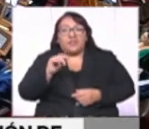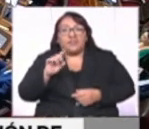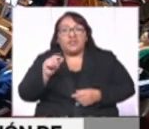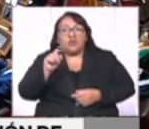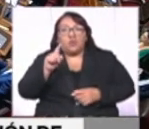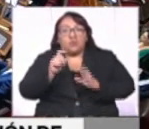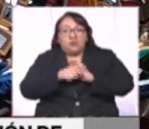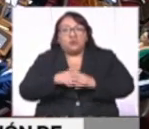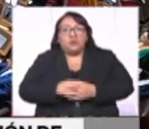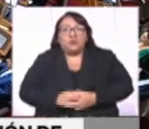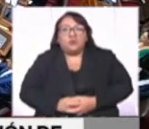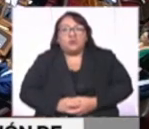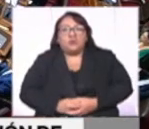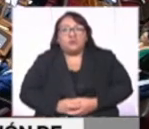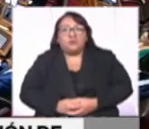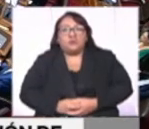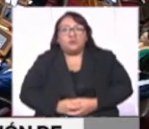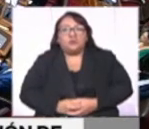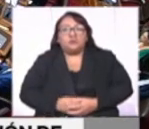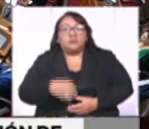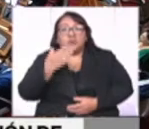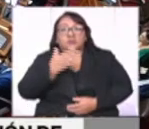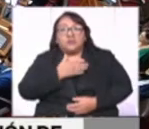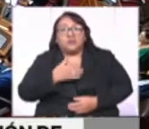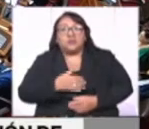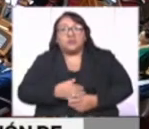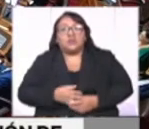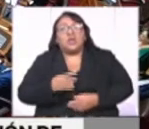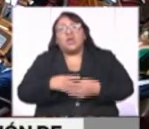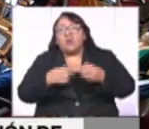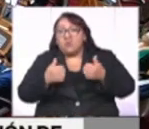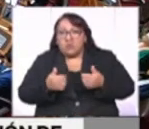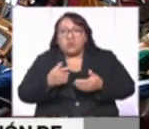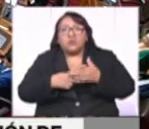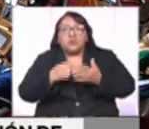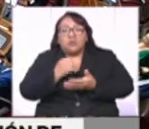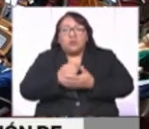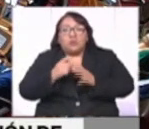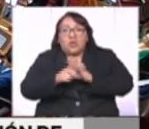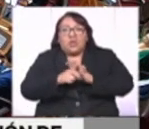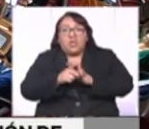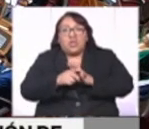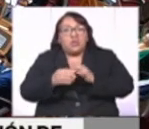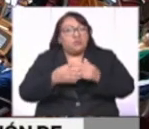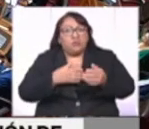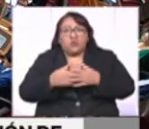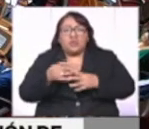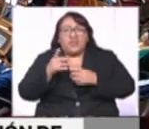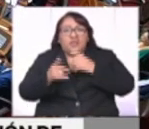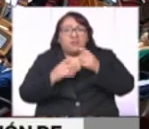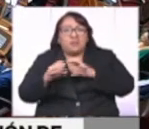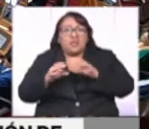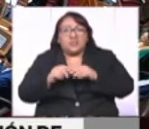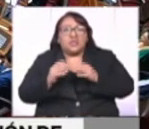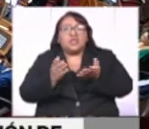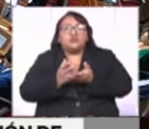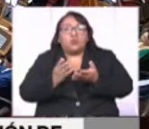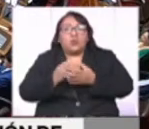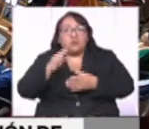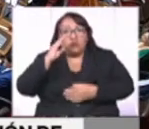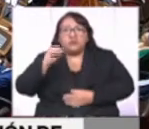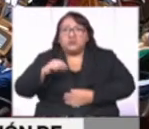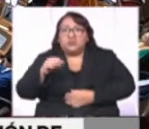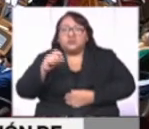1 minuto. Muchísimas gracias, presidente. Qué bueno de verdad que se apruebe una ley así sea declarativa para generar escuelas de